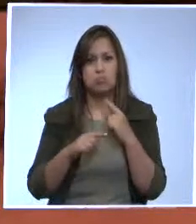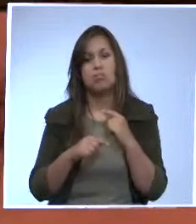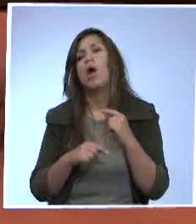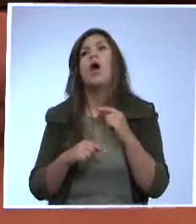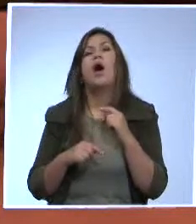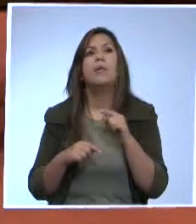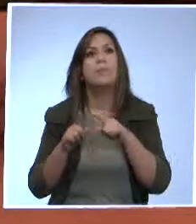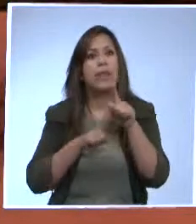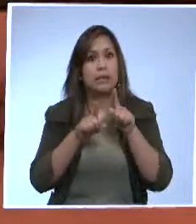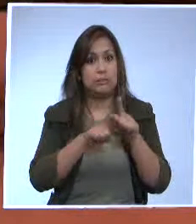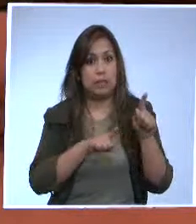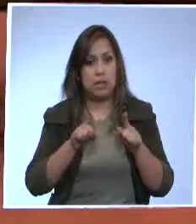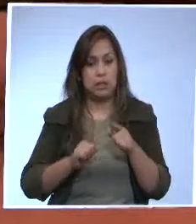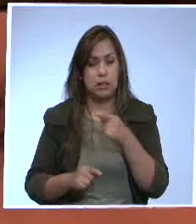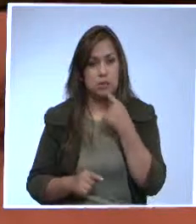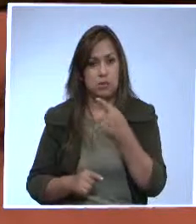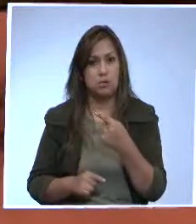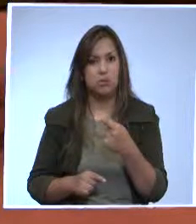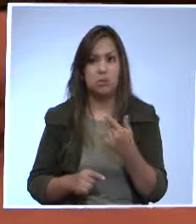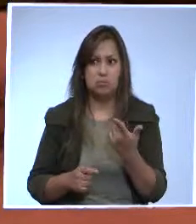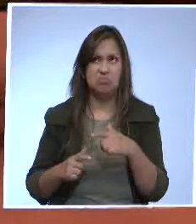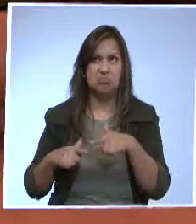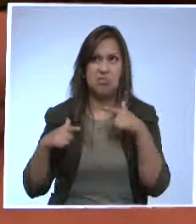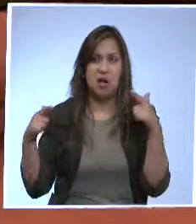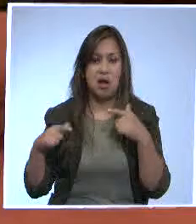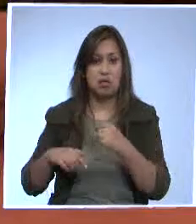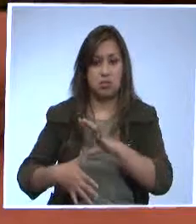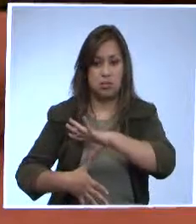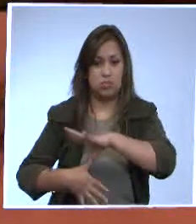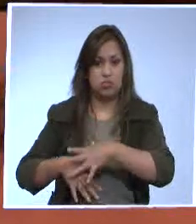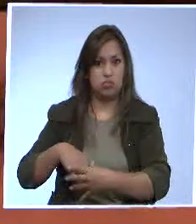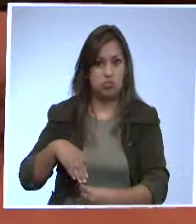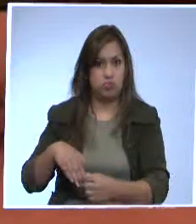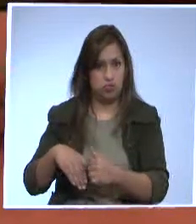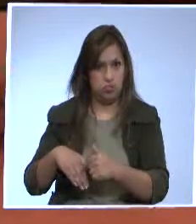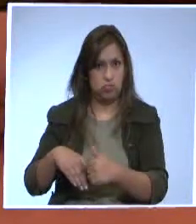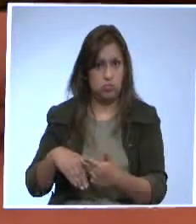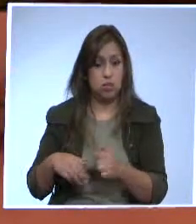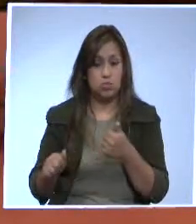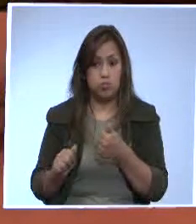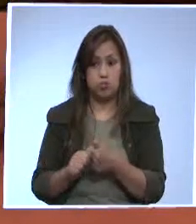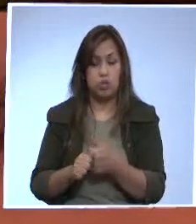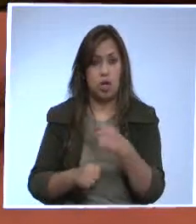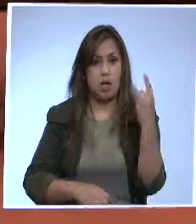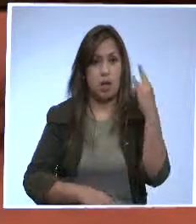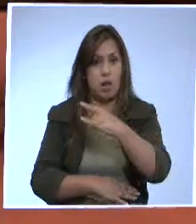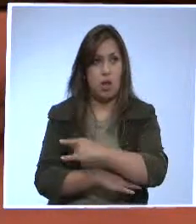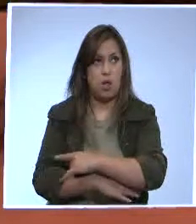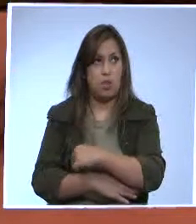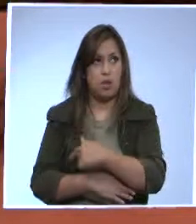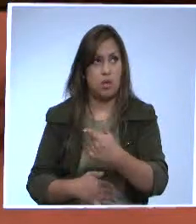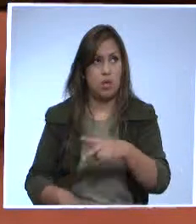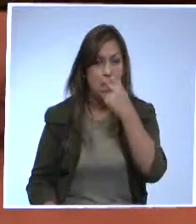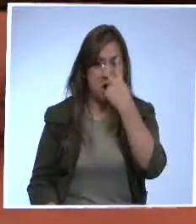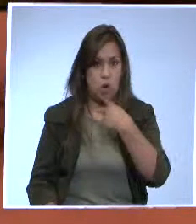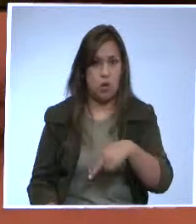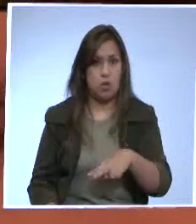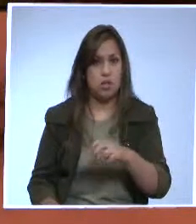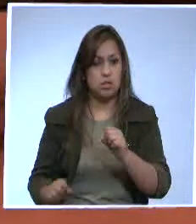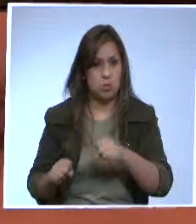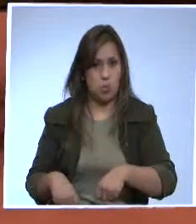casi casi como lo que ocurre en las grandes metrópolis de sudamérica del mundo que muy cerca de los aeropuertos hay hoteles para que puedan